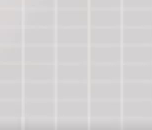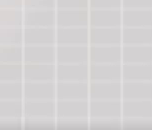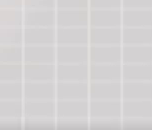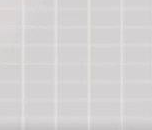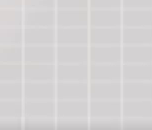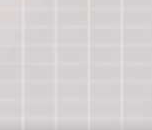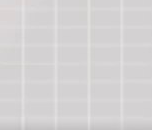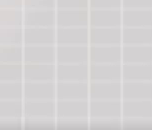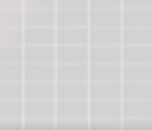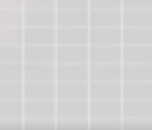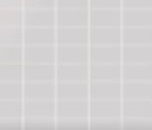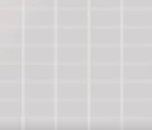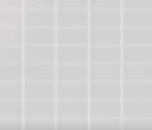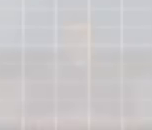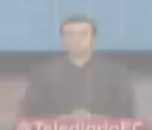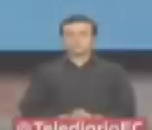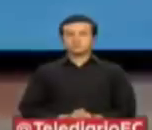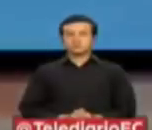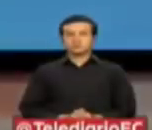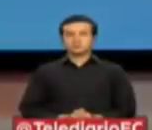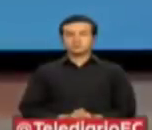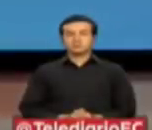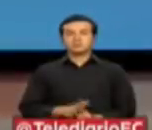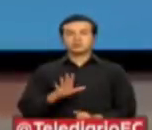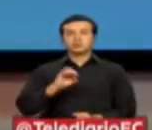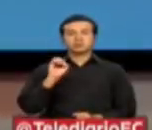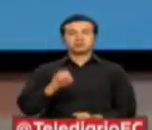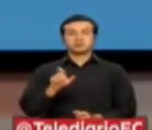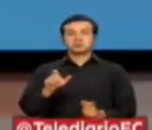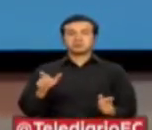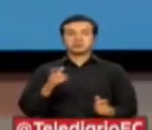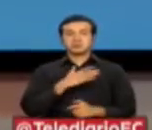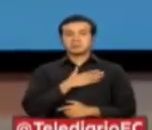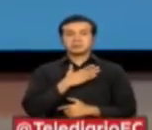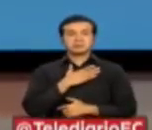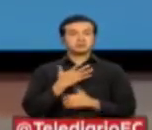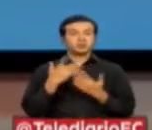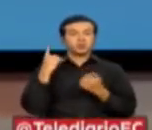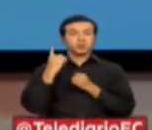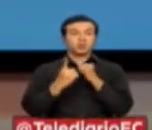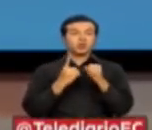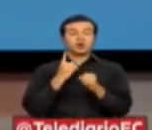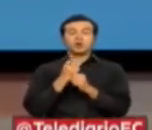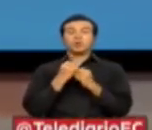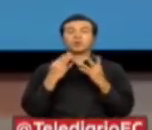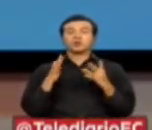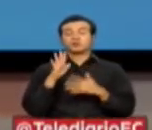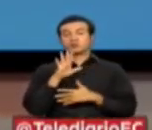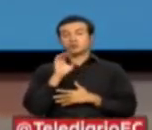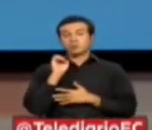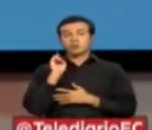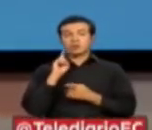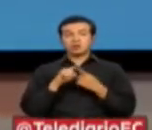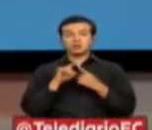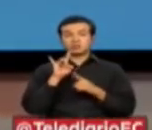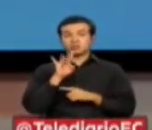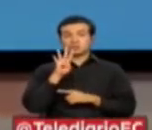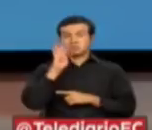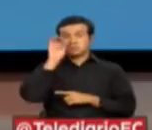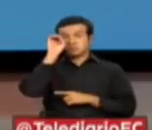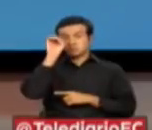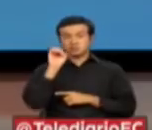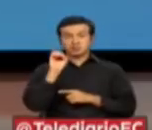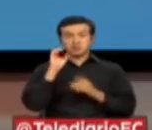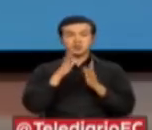de 2017, era el 50% que no simpatizaba con ninguna organización. En un año un crecimiento de 50 a 84% es